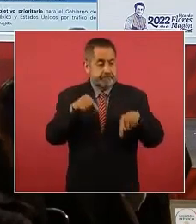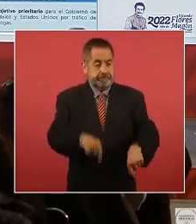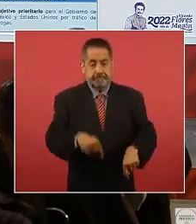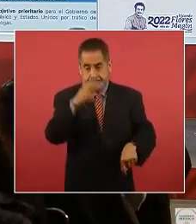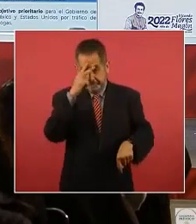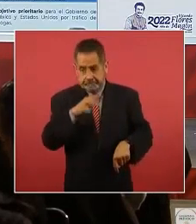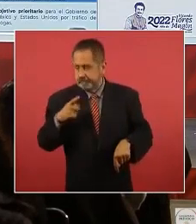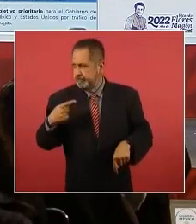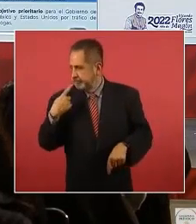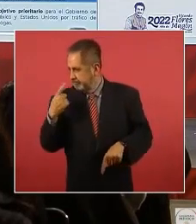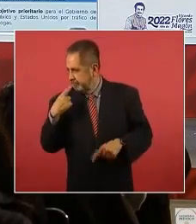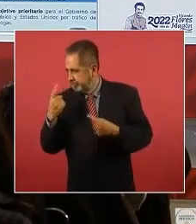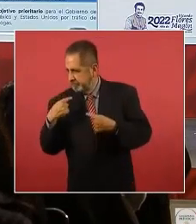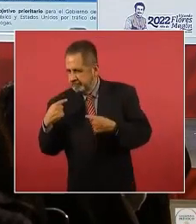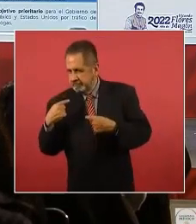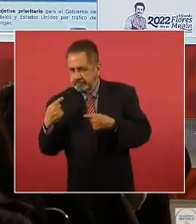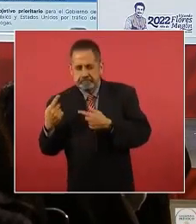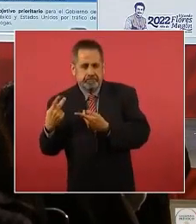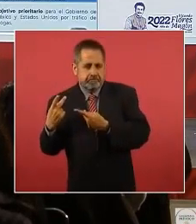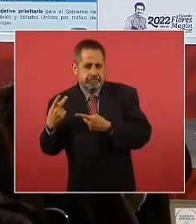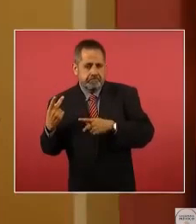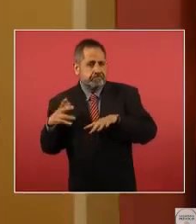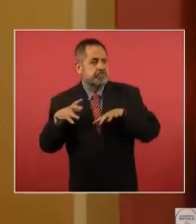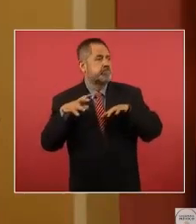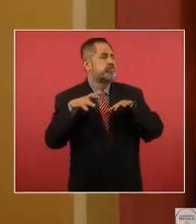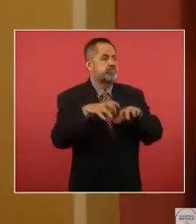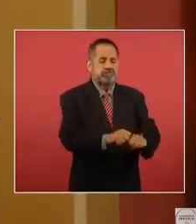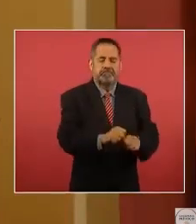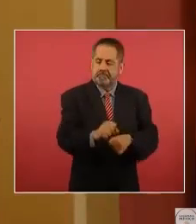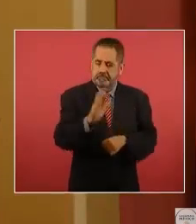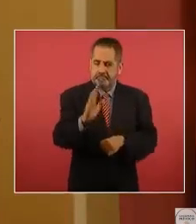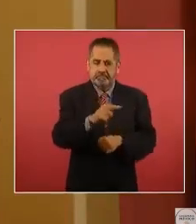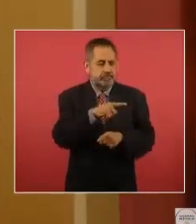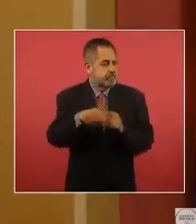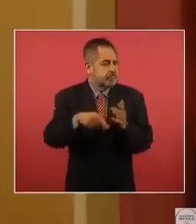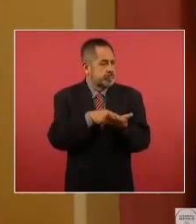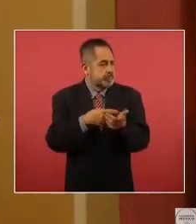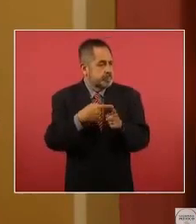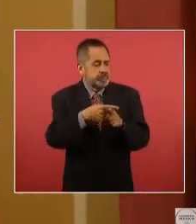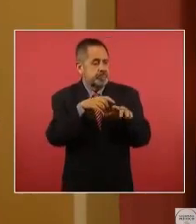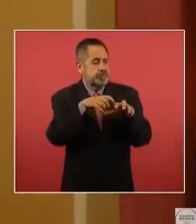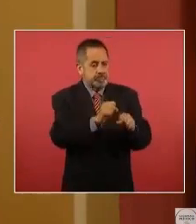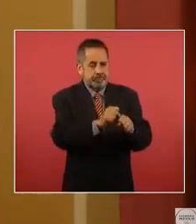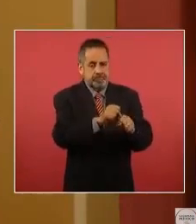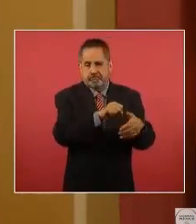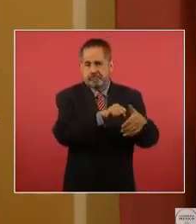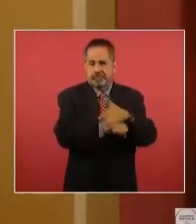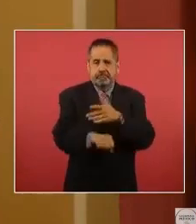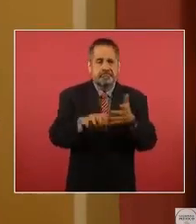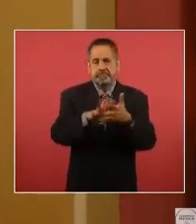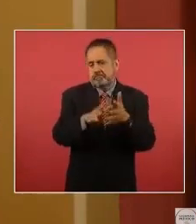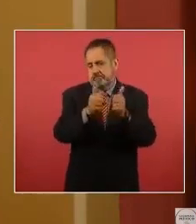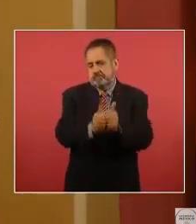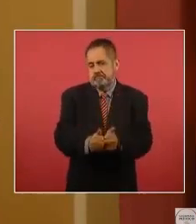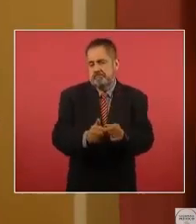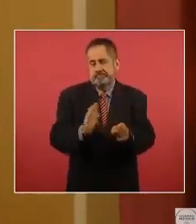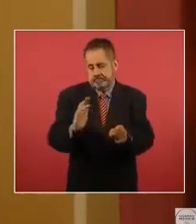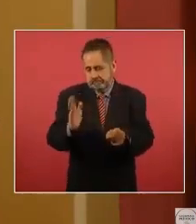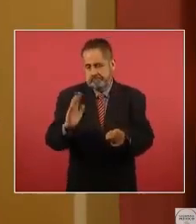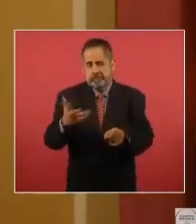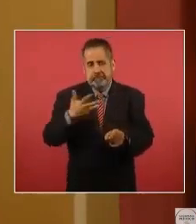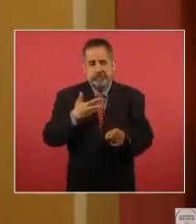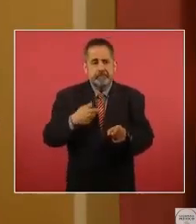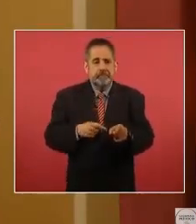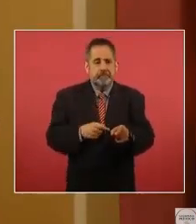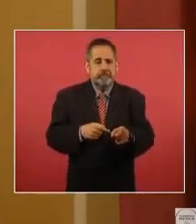bajo el esquema de coordinación con guatemala se logró la ubicación la detección y la s